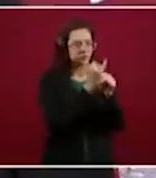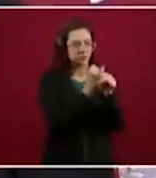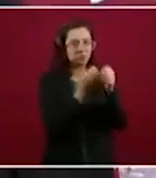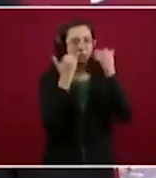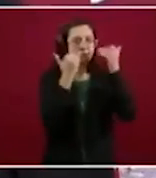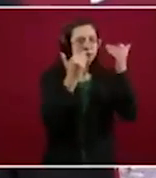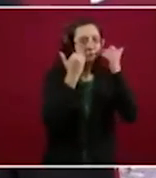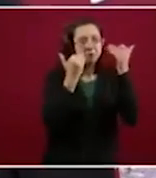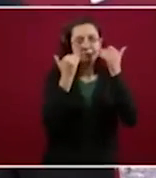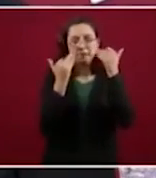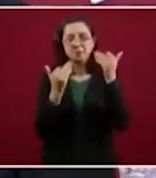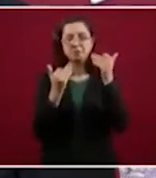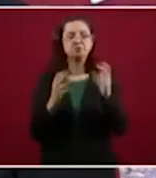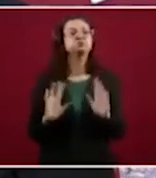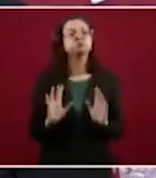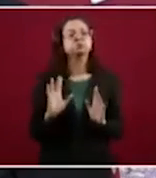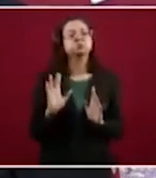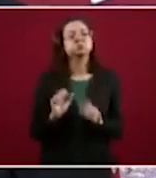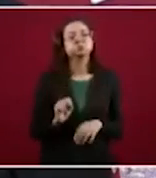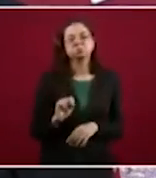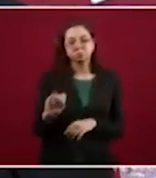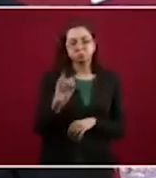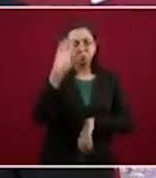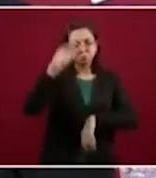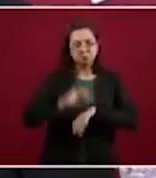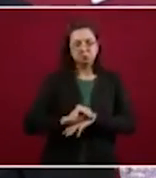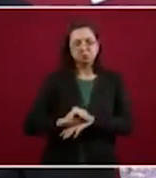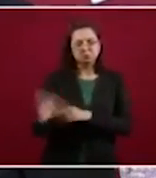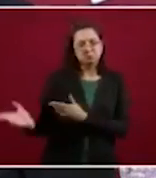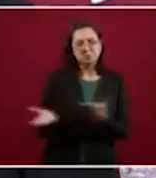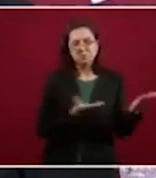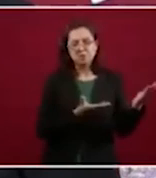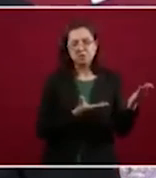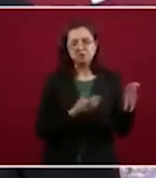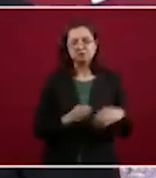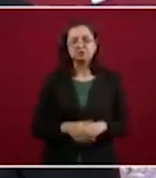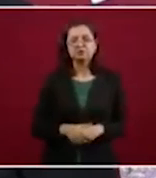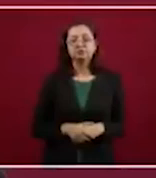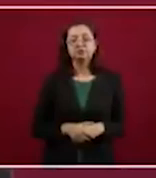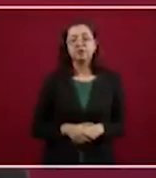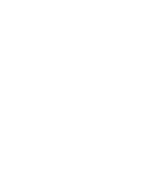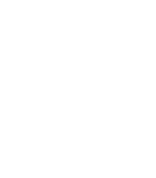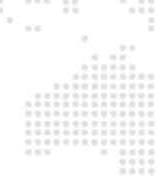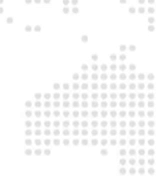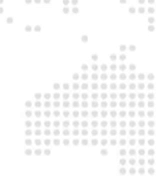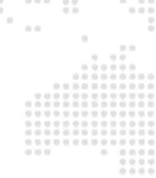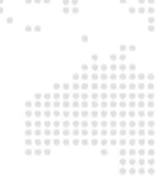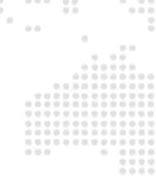todas las que pedimos. Eso fue en el Paso.